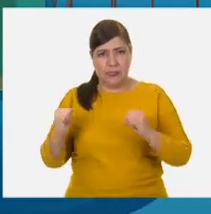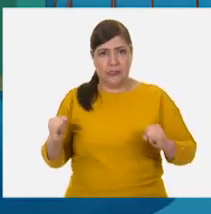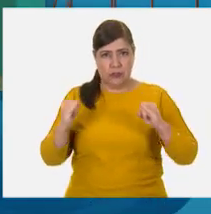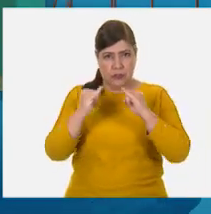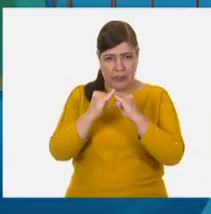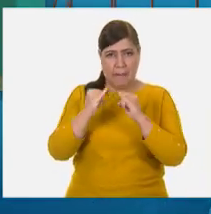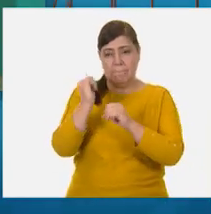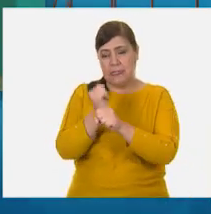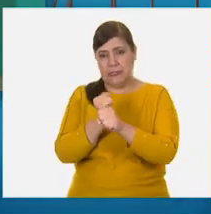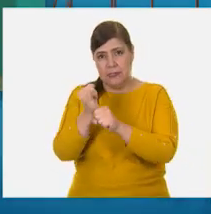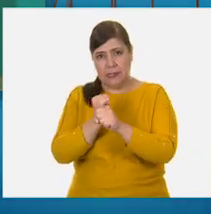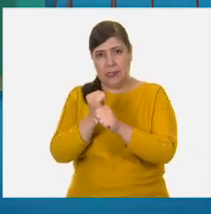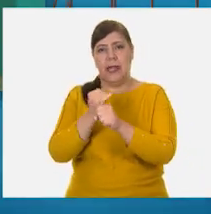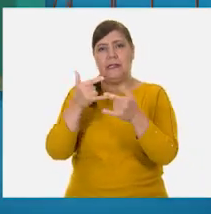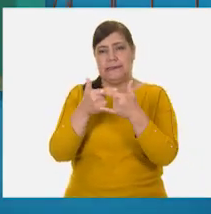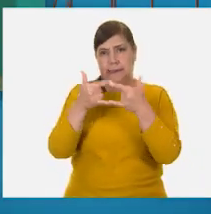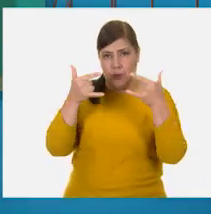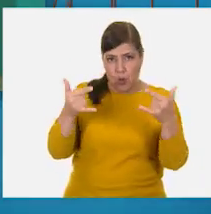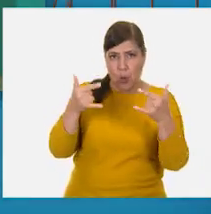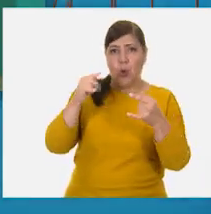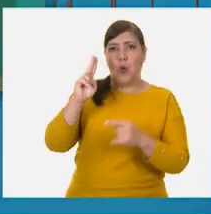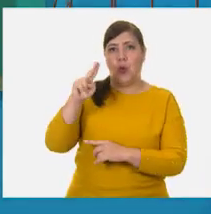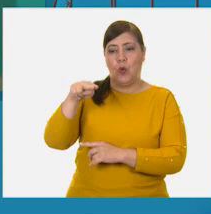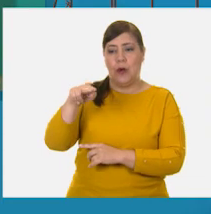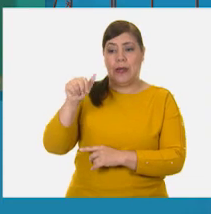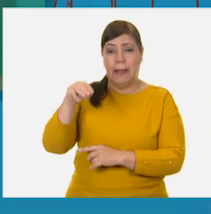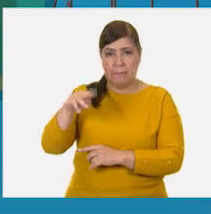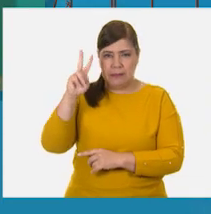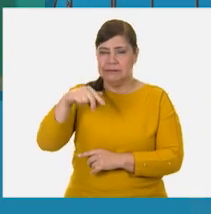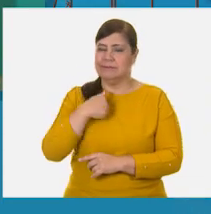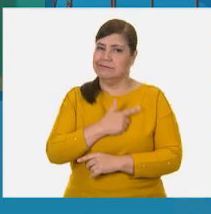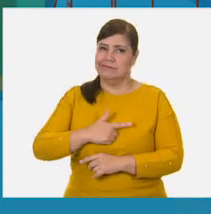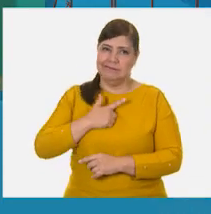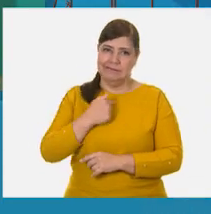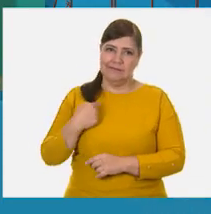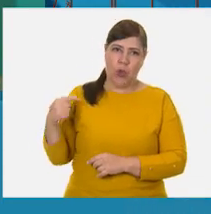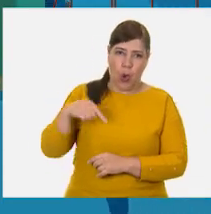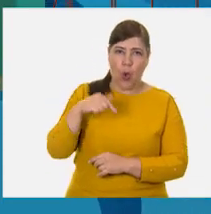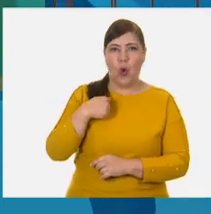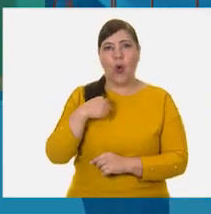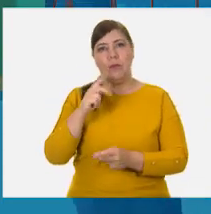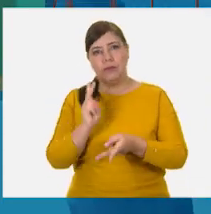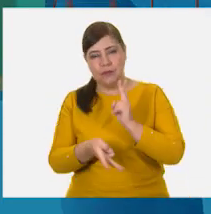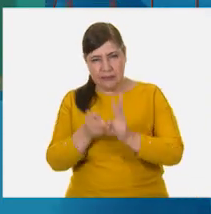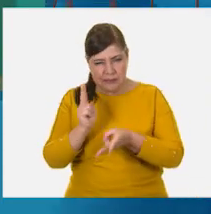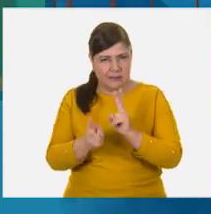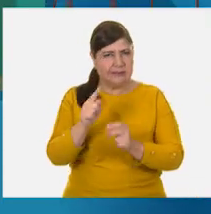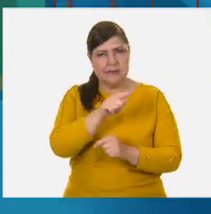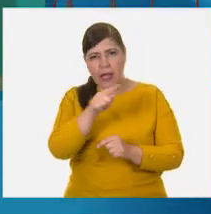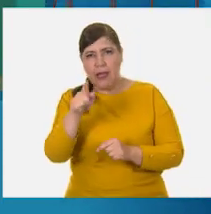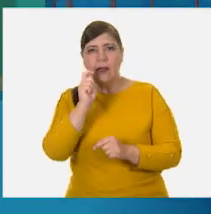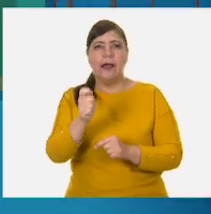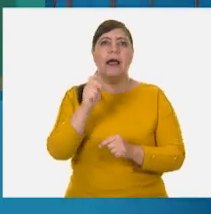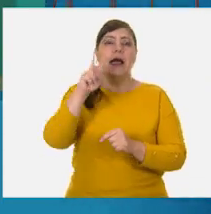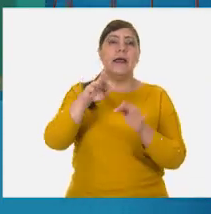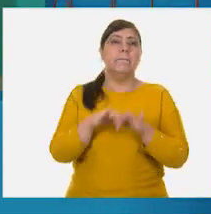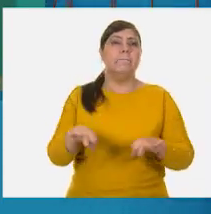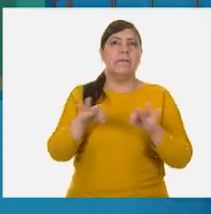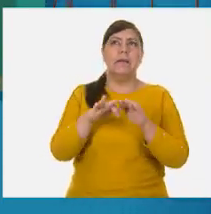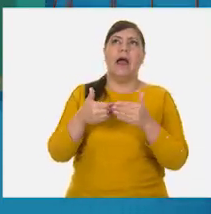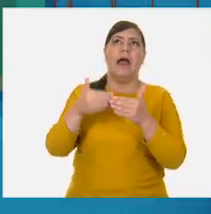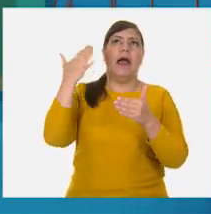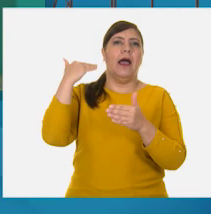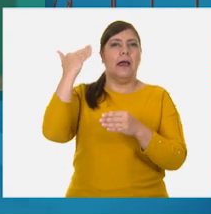Investigaciones Históricas de la UNAM y me da mucho gusto estar con ustedes hoy para platicar un poquito sobre la importancia de nuestro